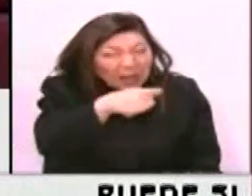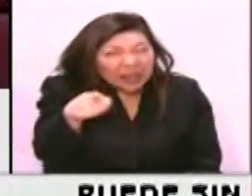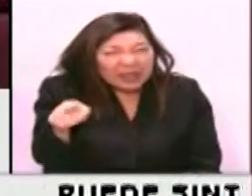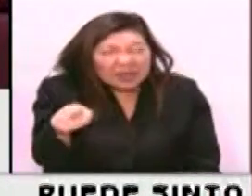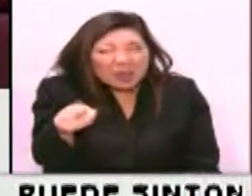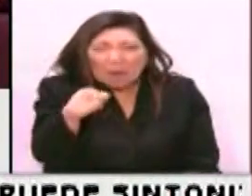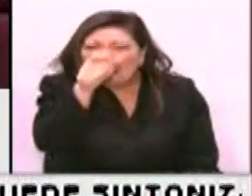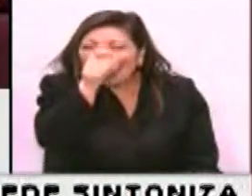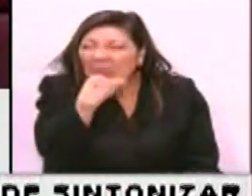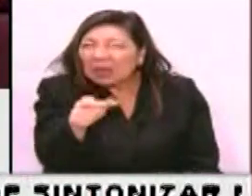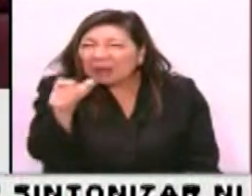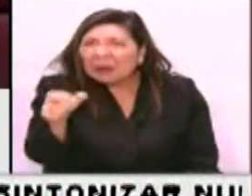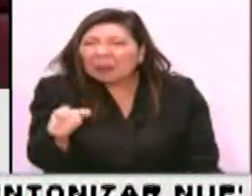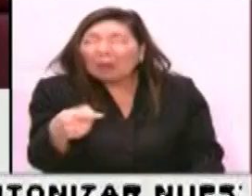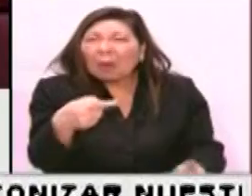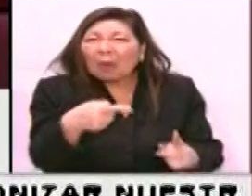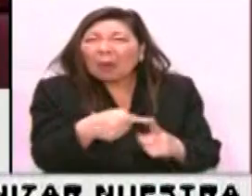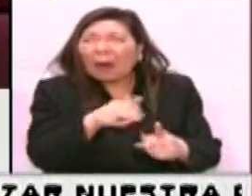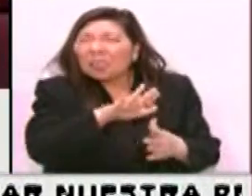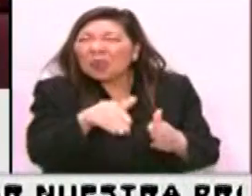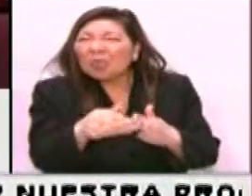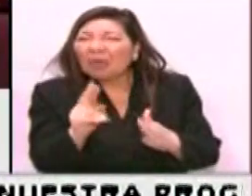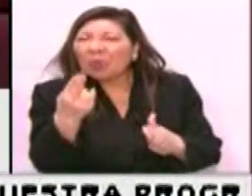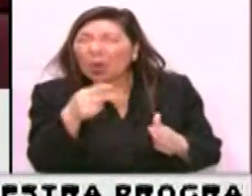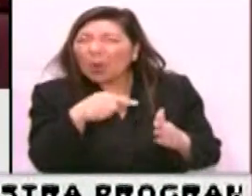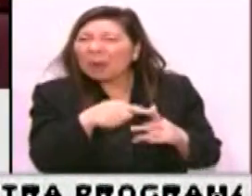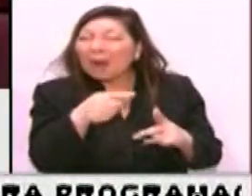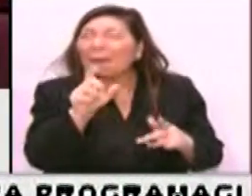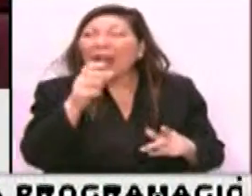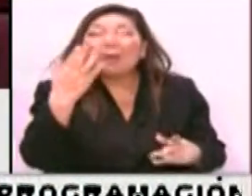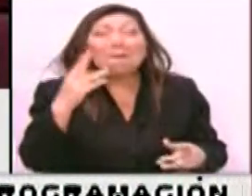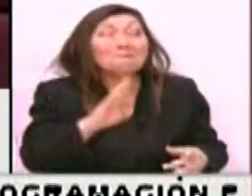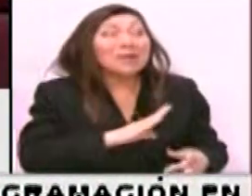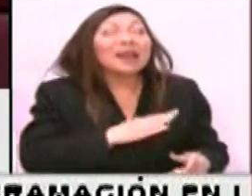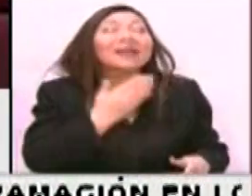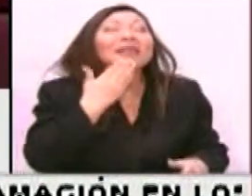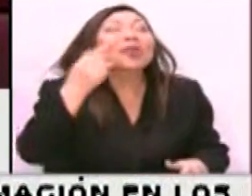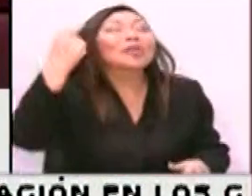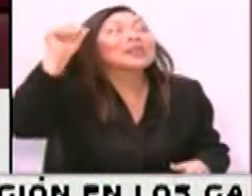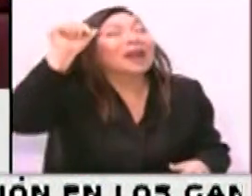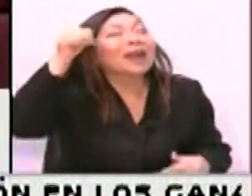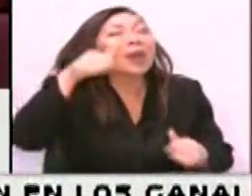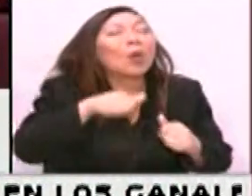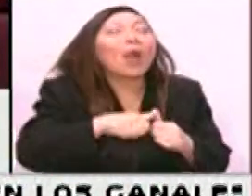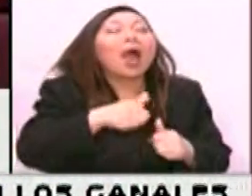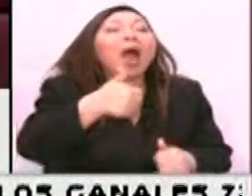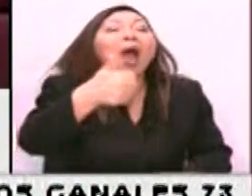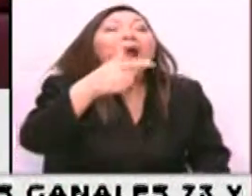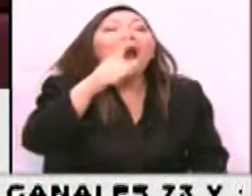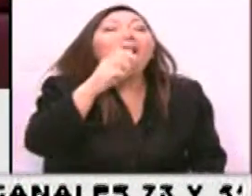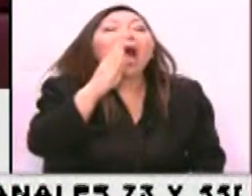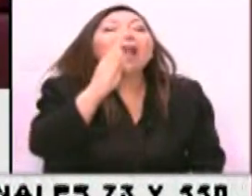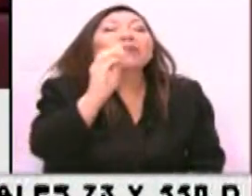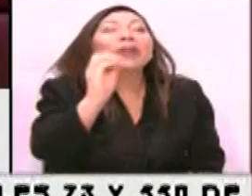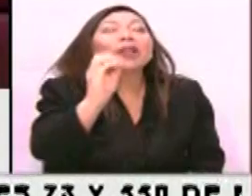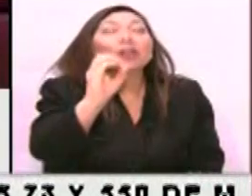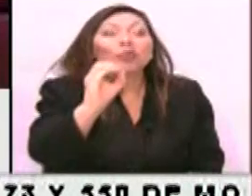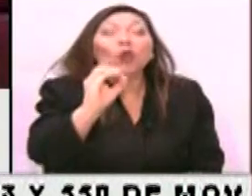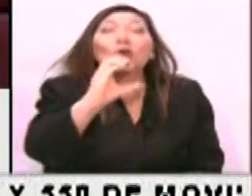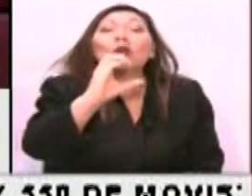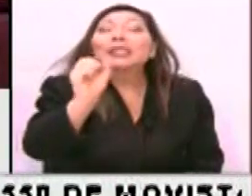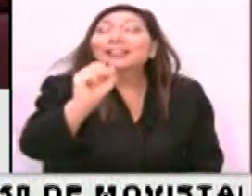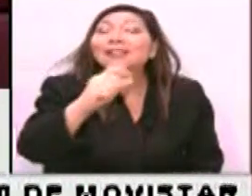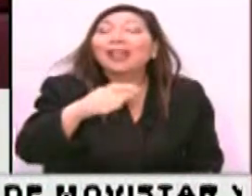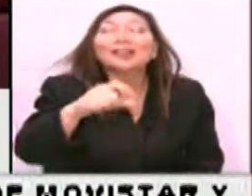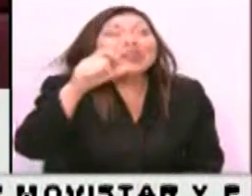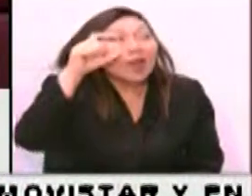esos parlamentarios que se prestaron a todo eso? Pero ¿quién no se acuerda de Luis Alberto Sánchez, de Valleriestra, de Díez Canseco,